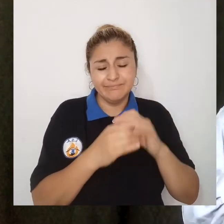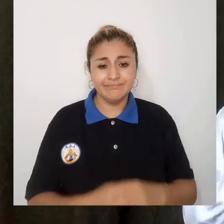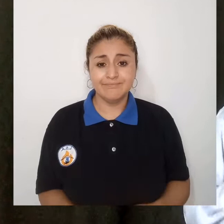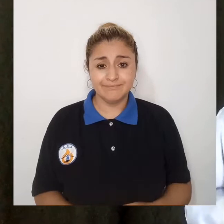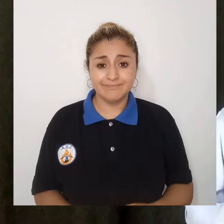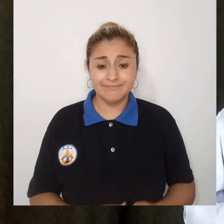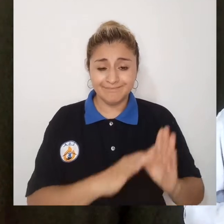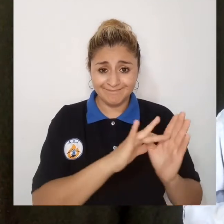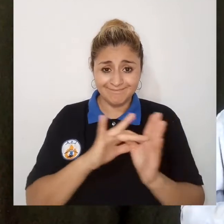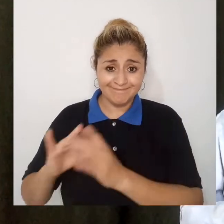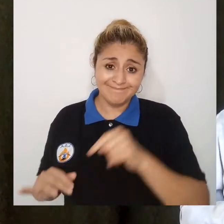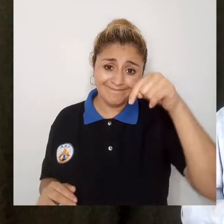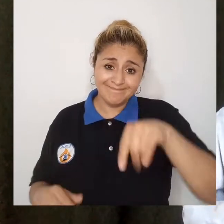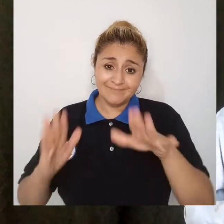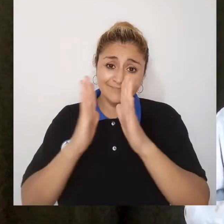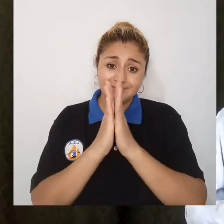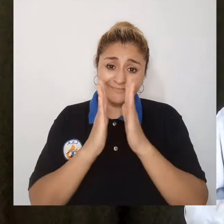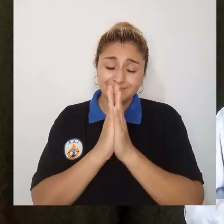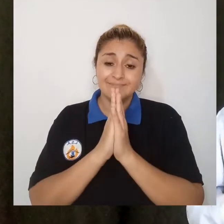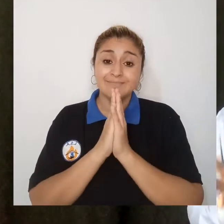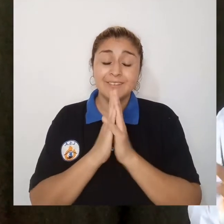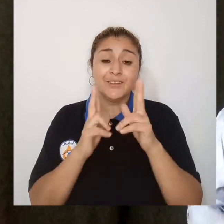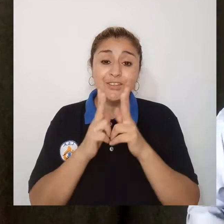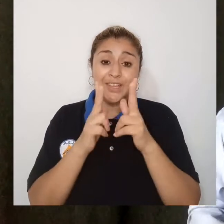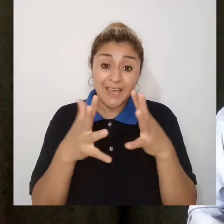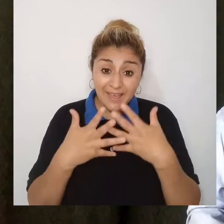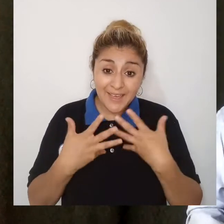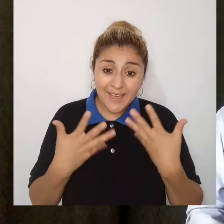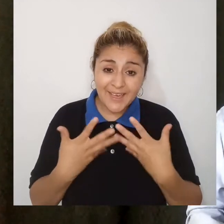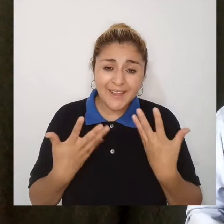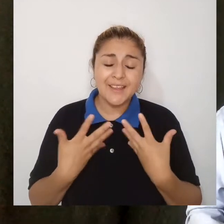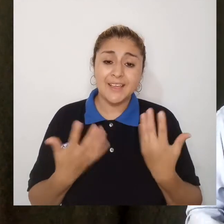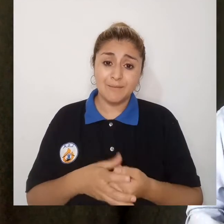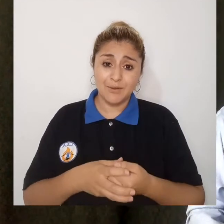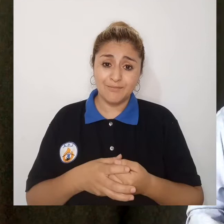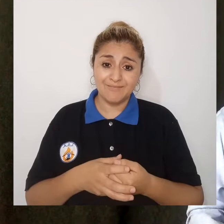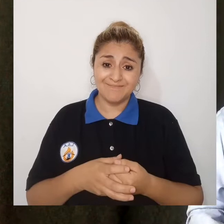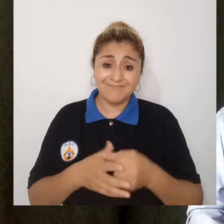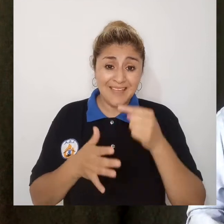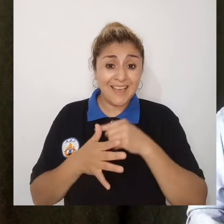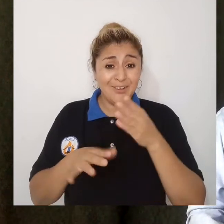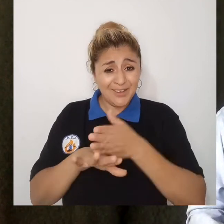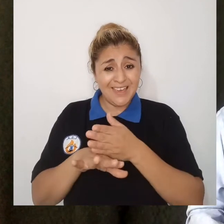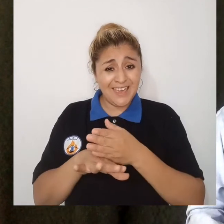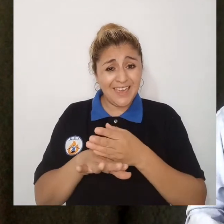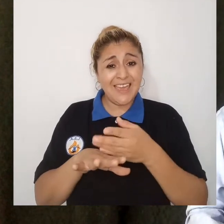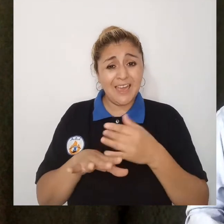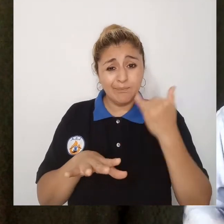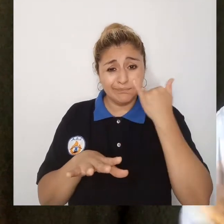vamos a orar al señor y te animo no a todo esto